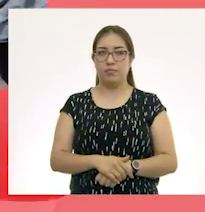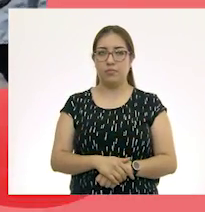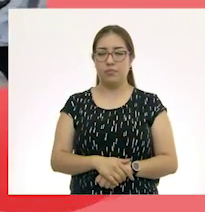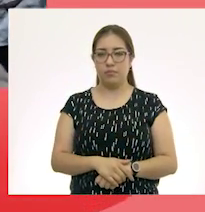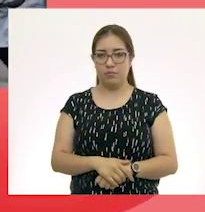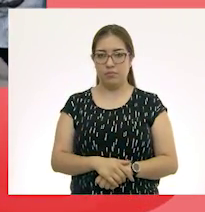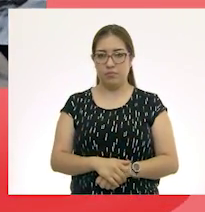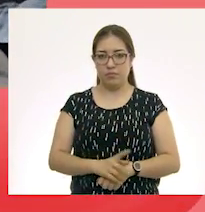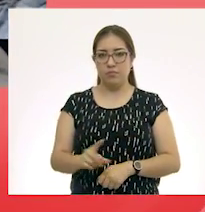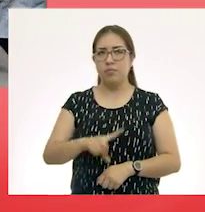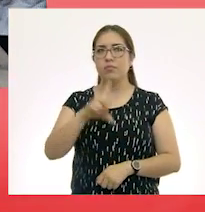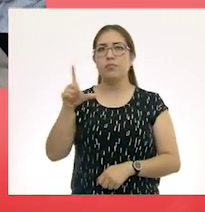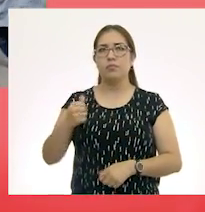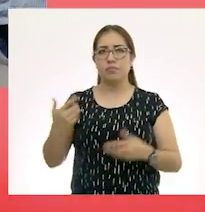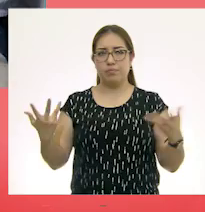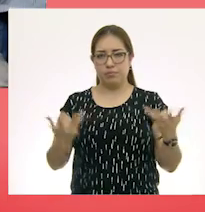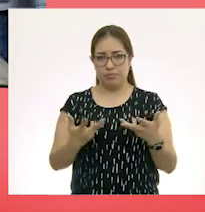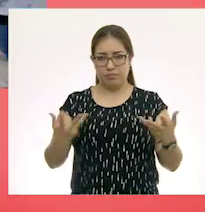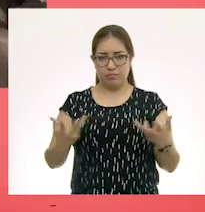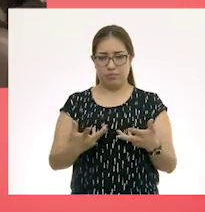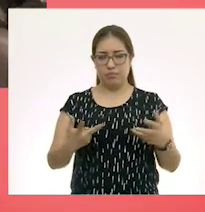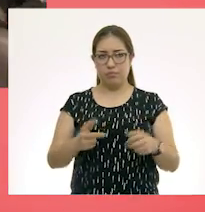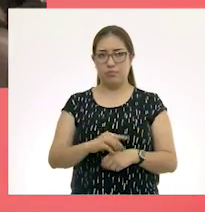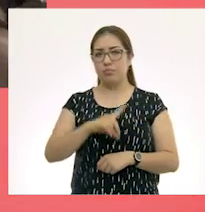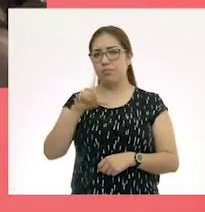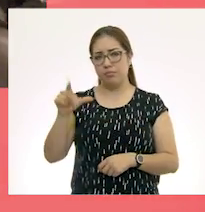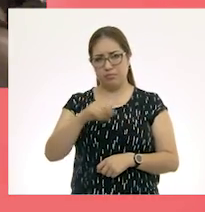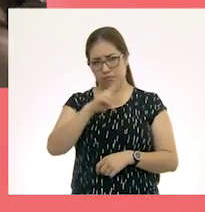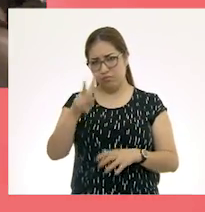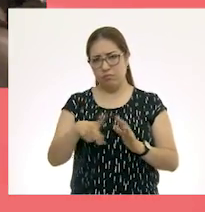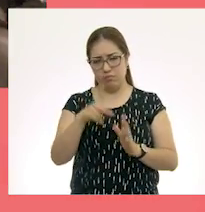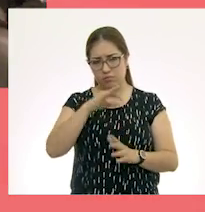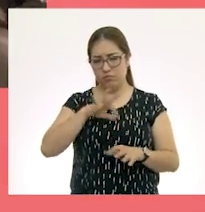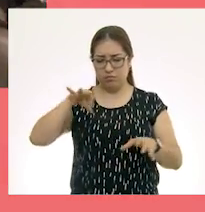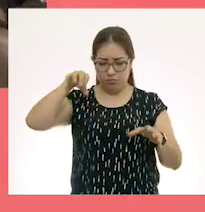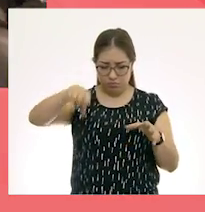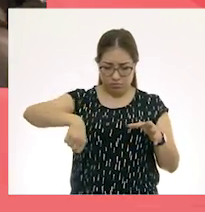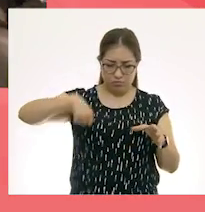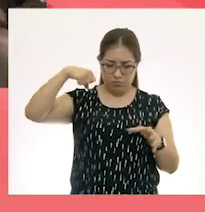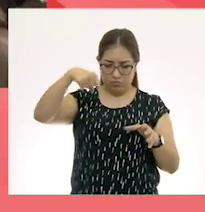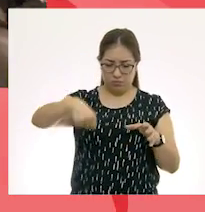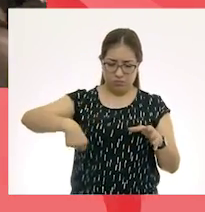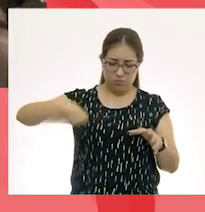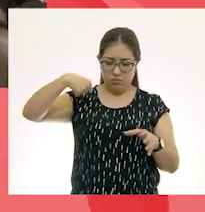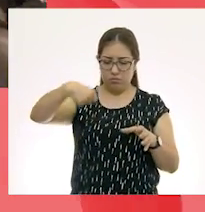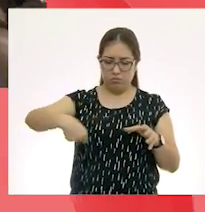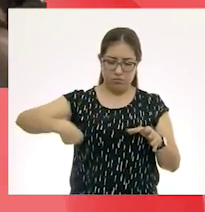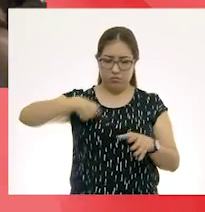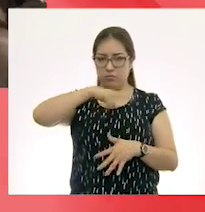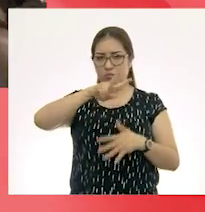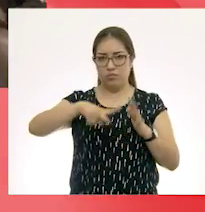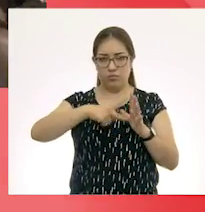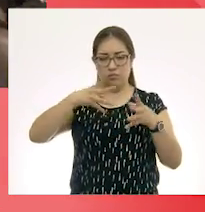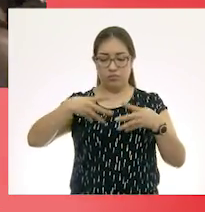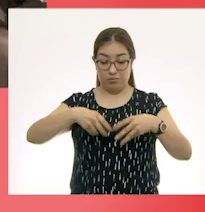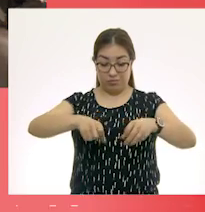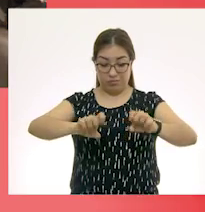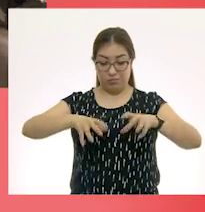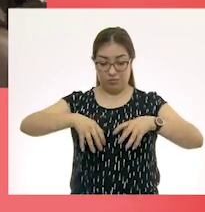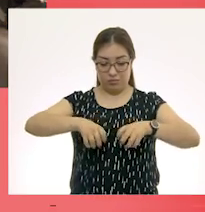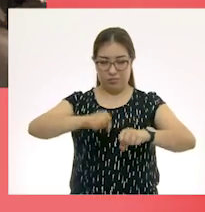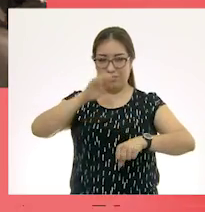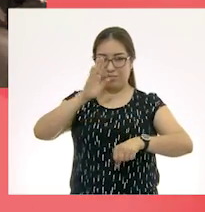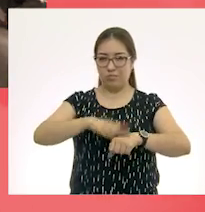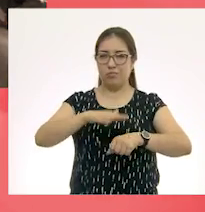repasa en el metate. Ajá. Si se vuelve a dar otra pasada en el molino, se quiebra y se repasa también. Y ya pues si puede uno también en